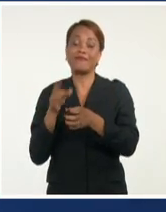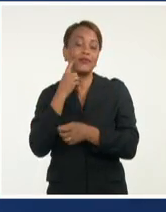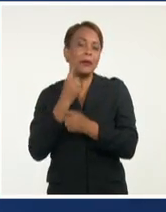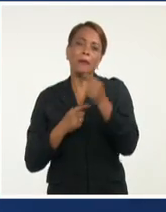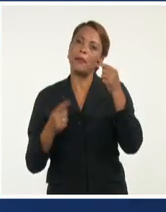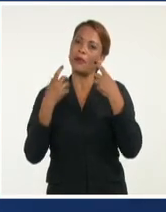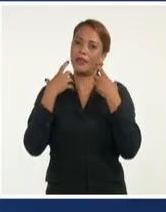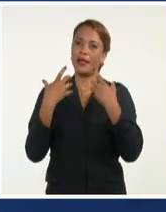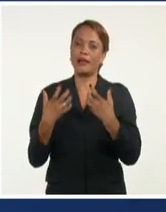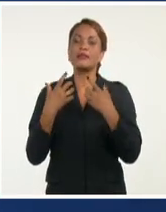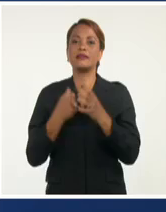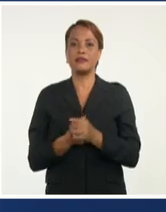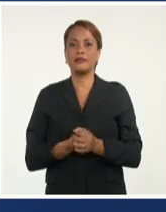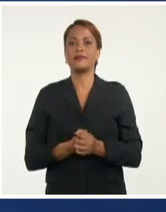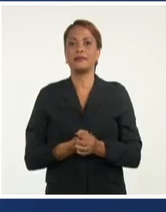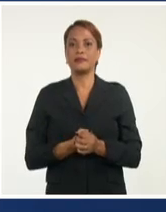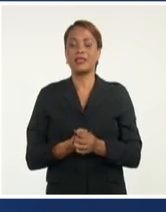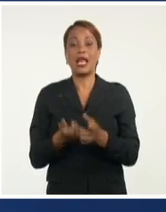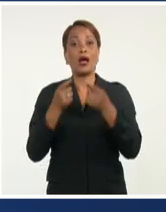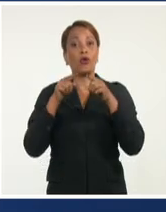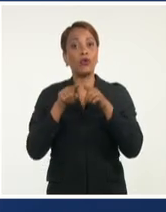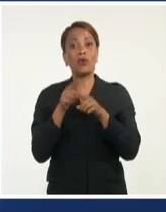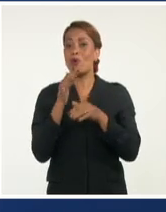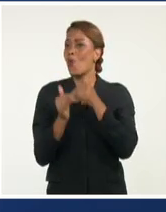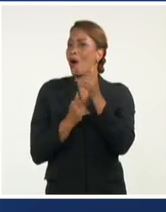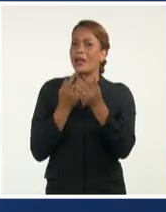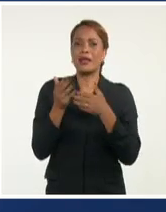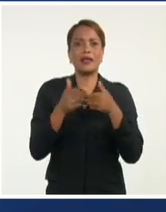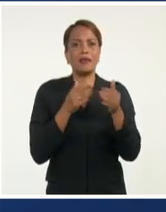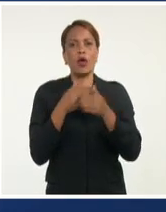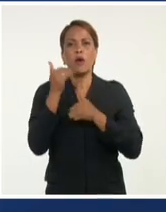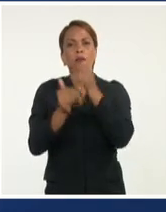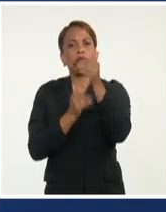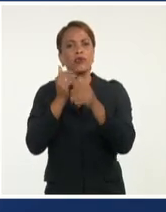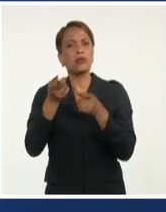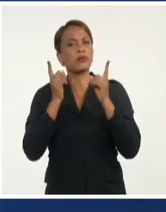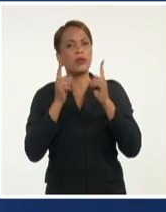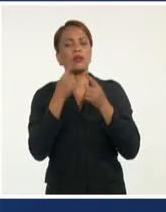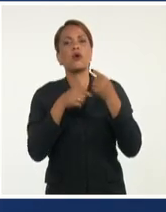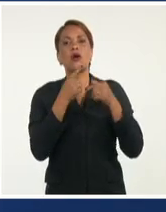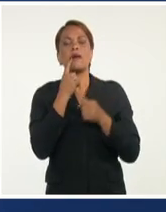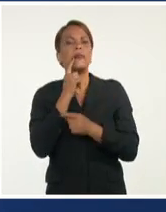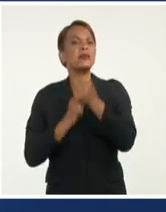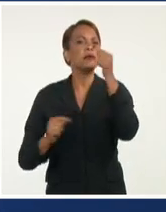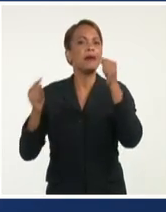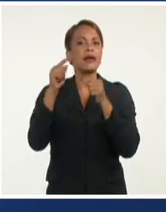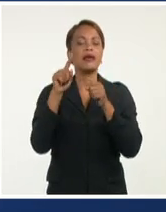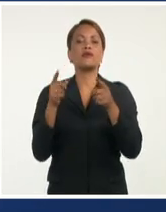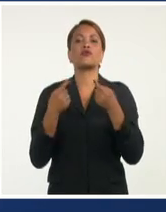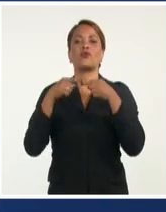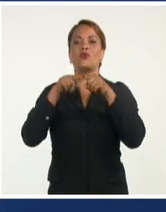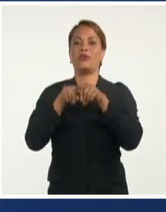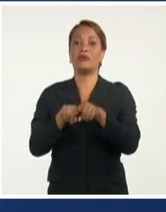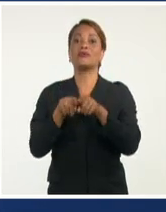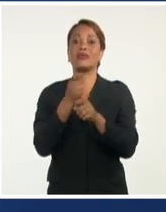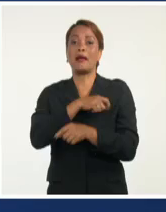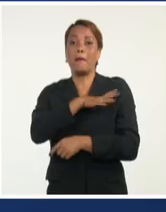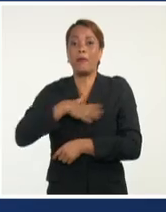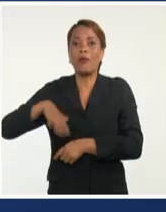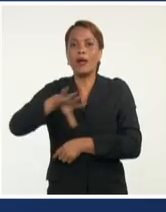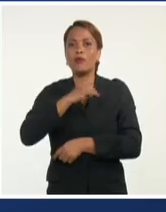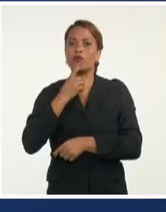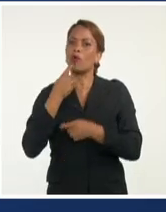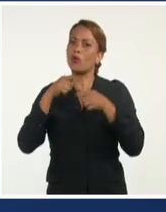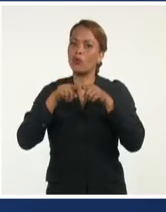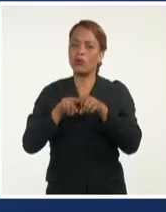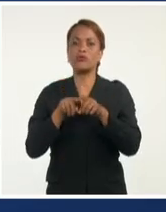imprescindible, es parte en cualquier proceso político, inclusive en cualquier acción de determinados grupos humanos. Es necesario ponerse